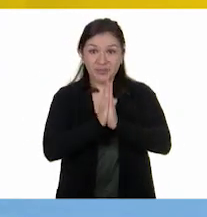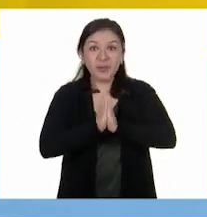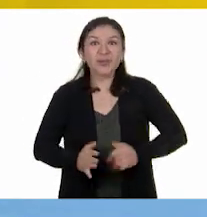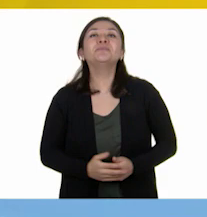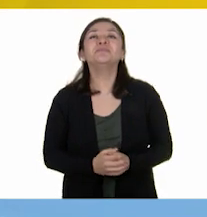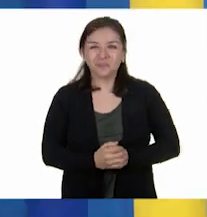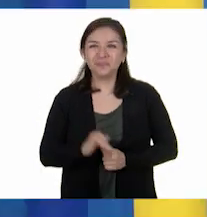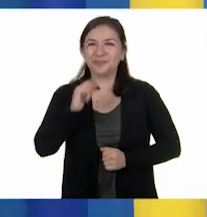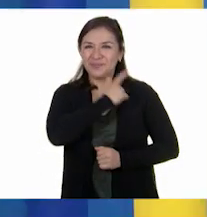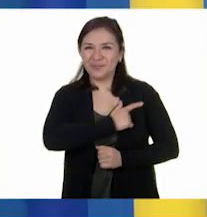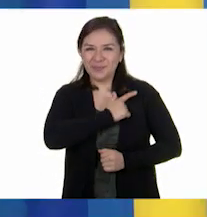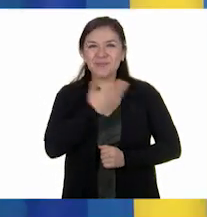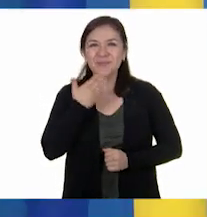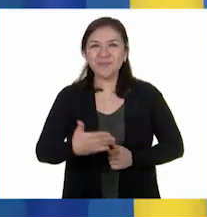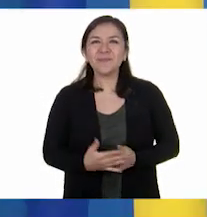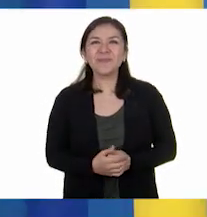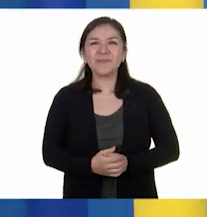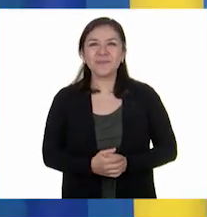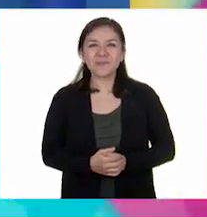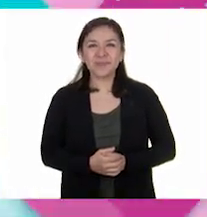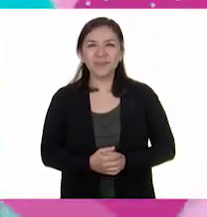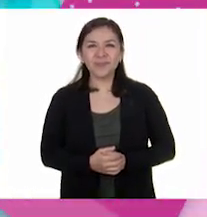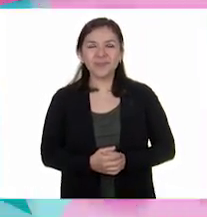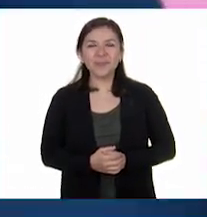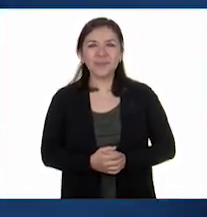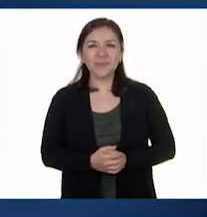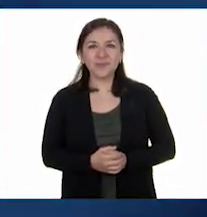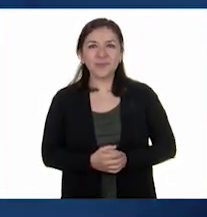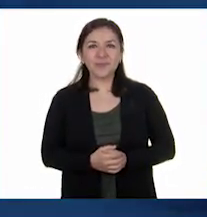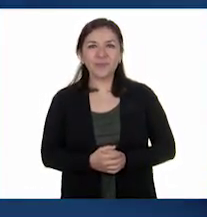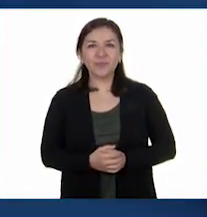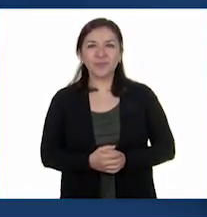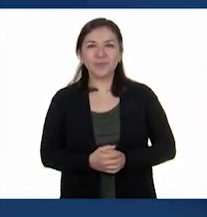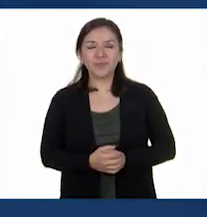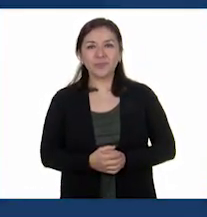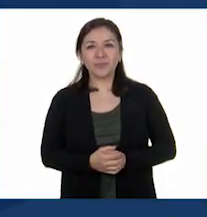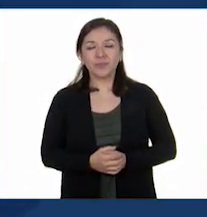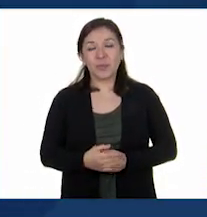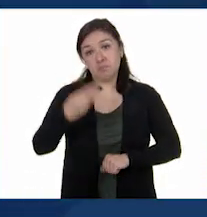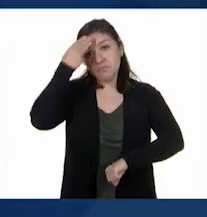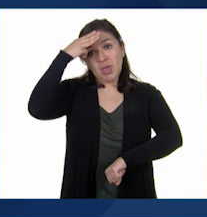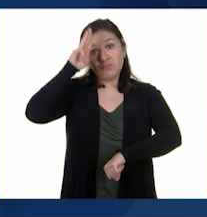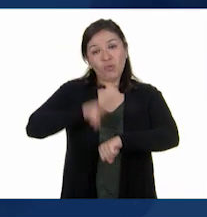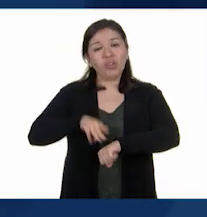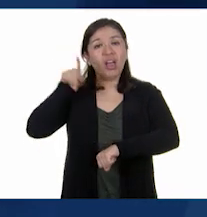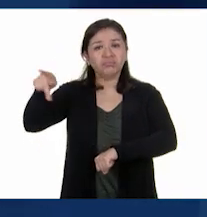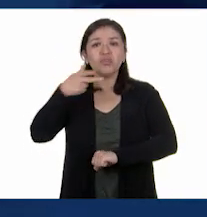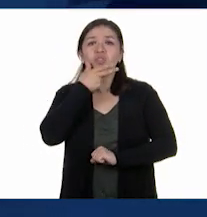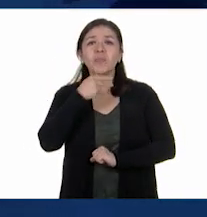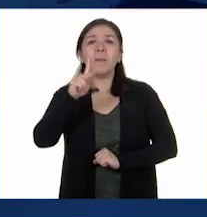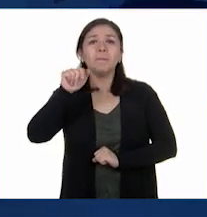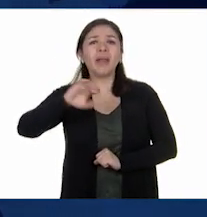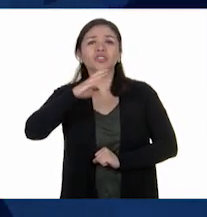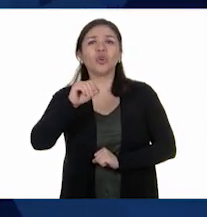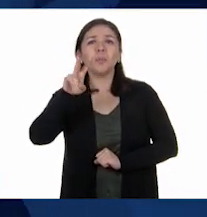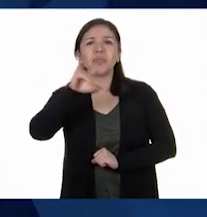Ah, perfecto. Muy bien. Daré lectura. Memorias de Pancho Villa, capítulo